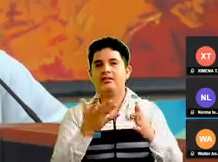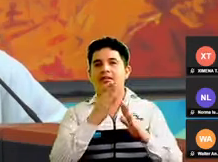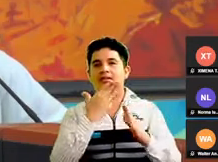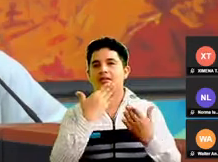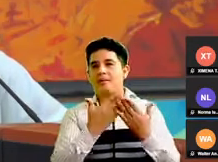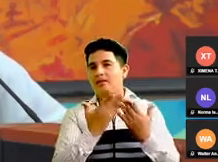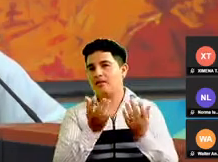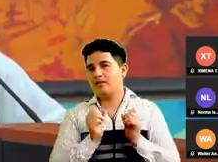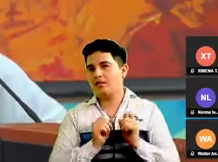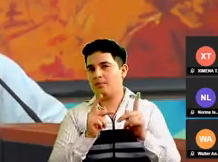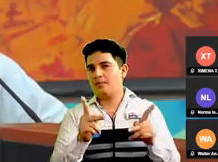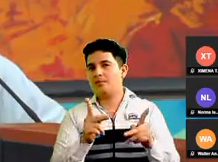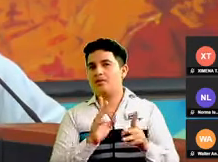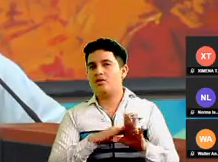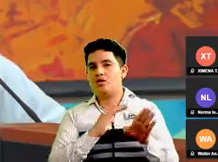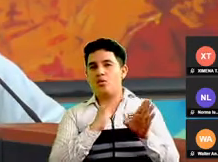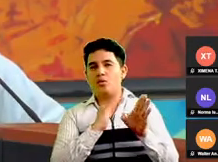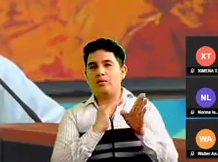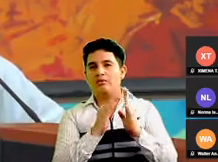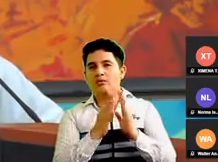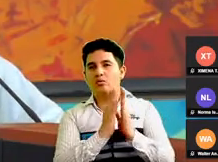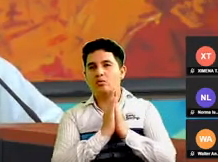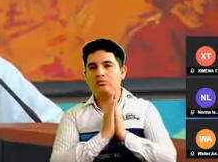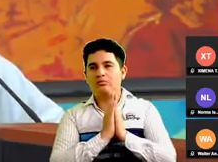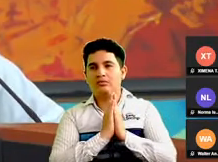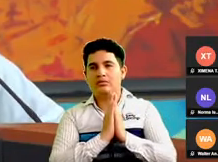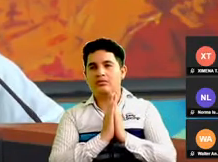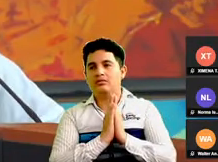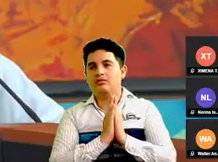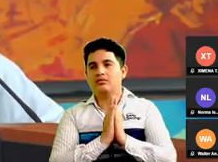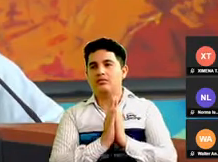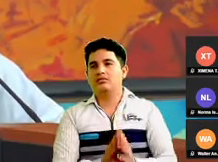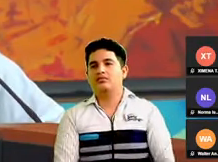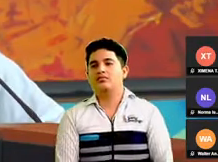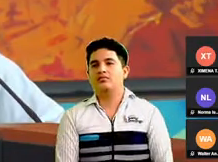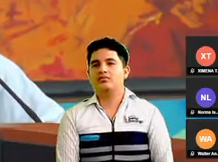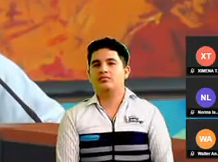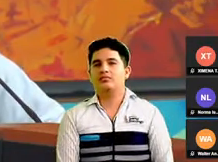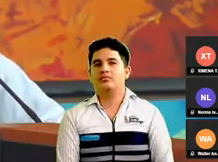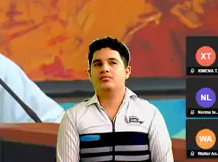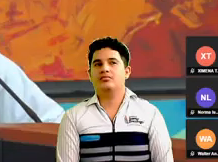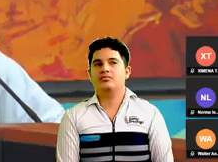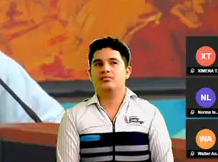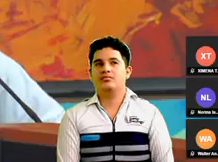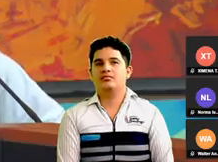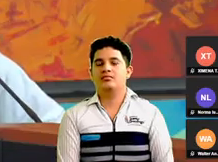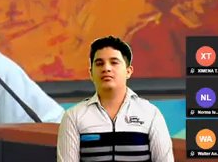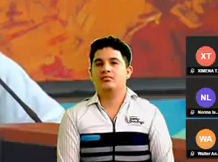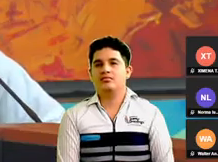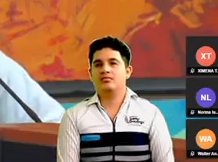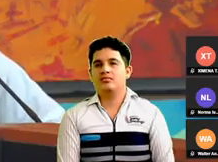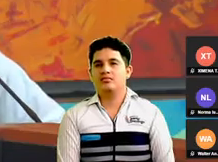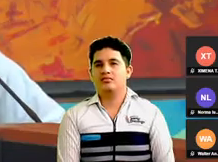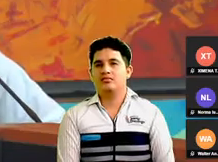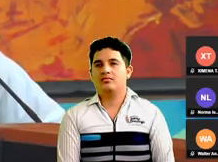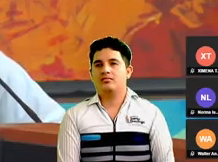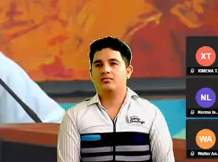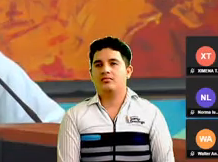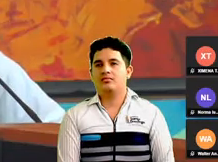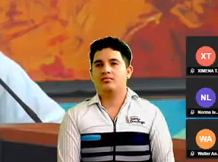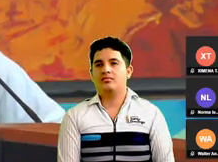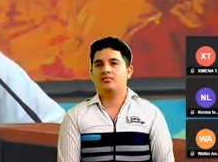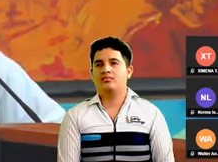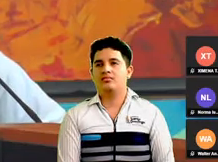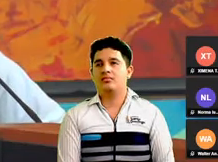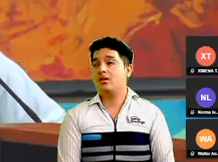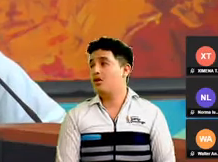para hacer una solicitud de tejado, un tejado, ya que muchas veces hace sol